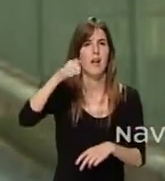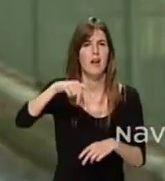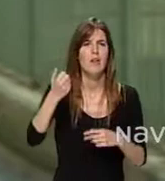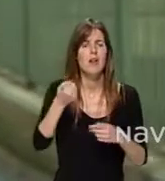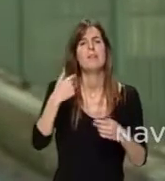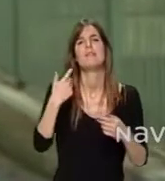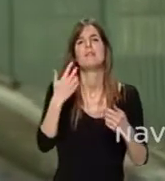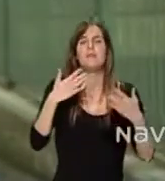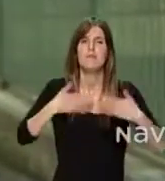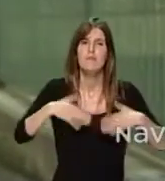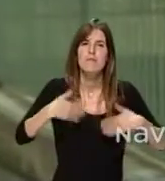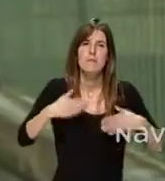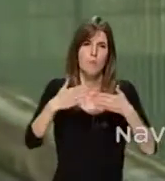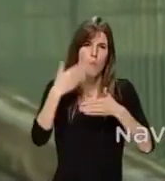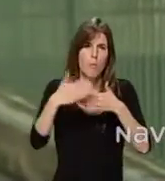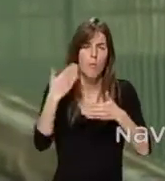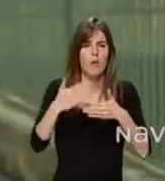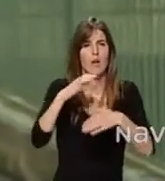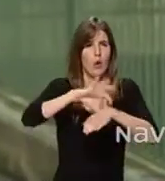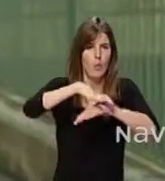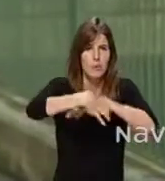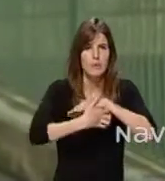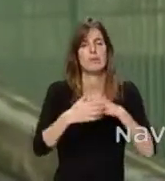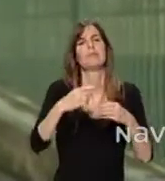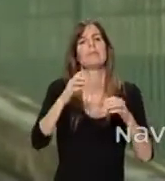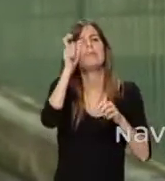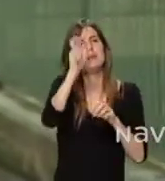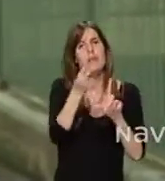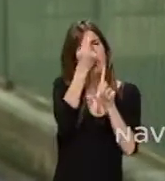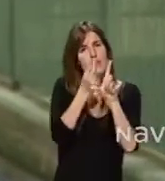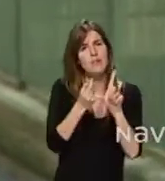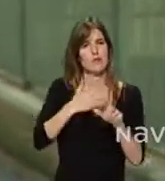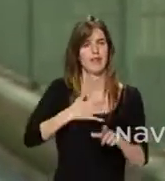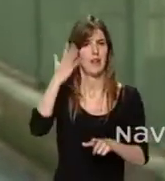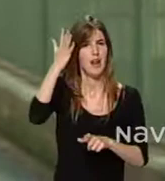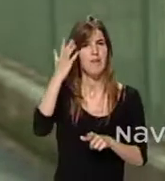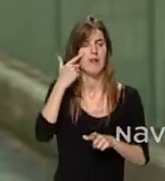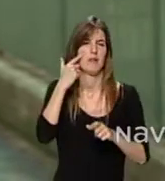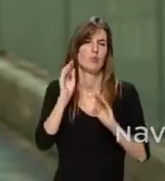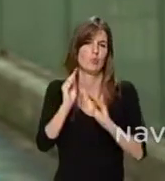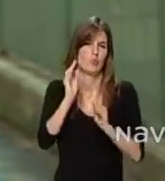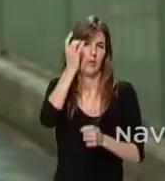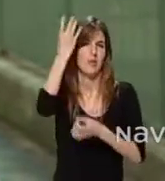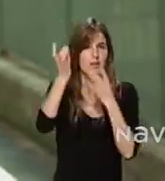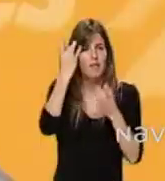exposición de moda y complementos de diseñadores navarros para que puedan dar a conocer sus colecciones.